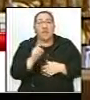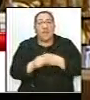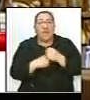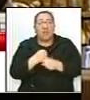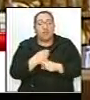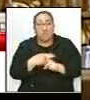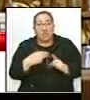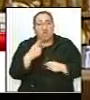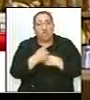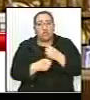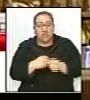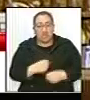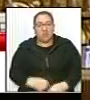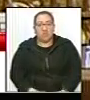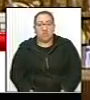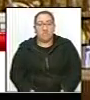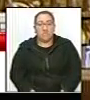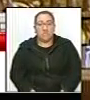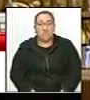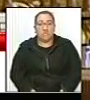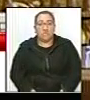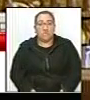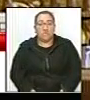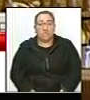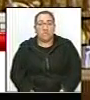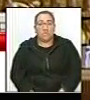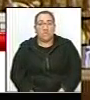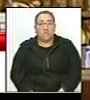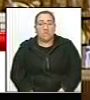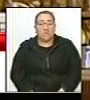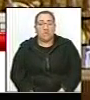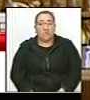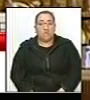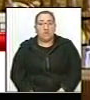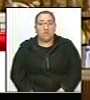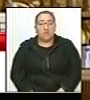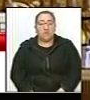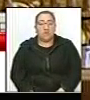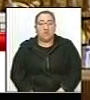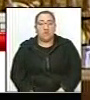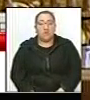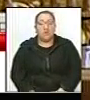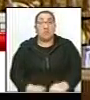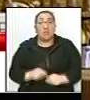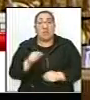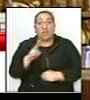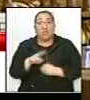y medio, dos años, pero desde el 2014 a la fecha este programa no ha tenido una actividad,